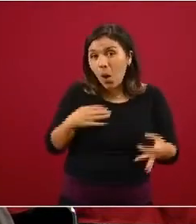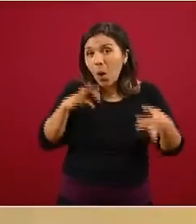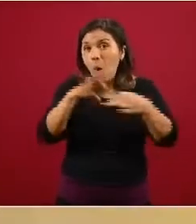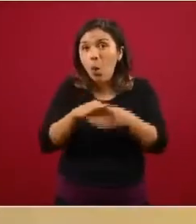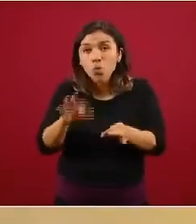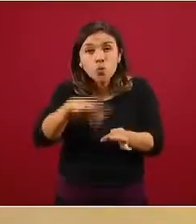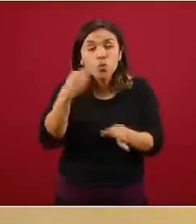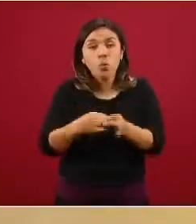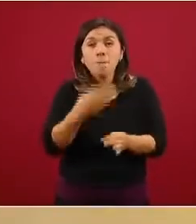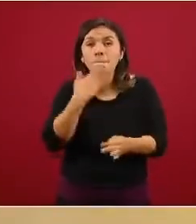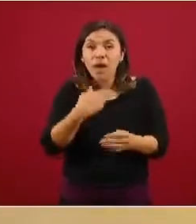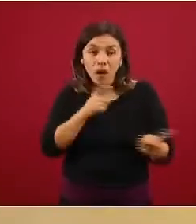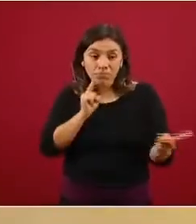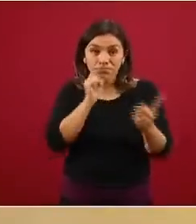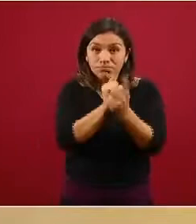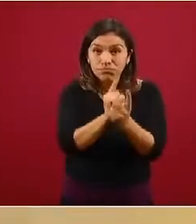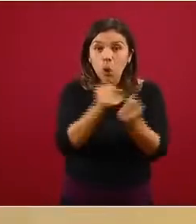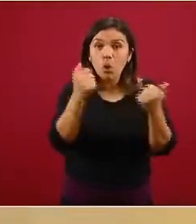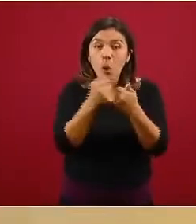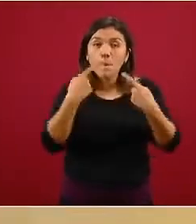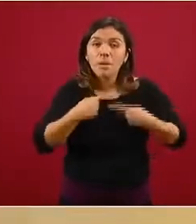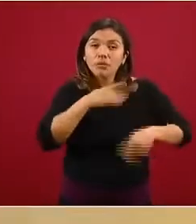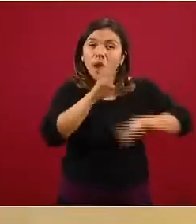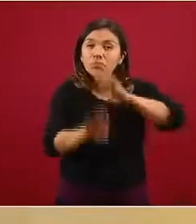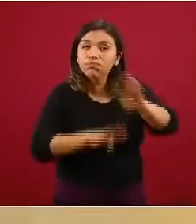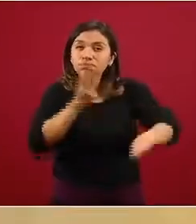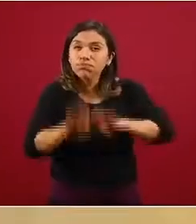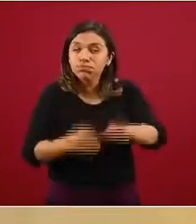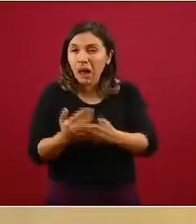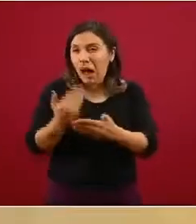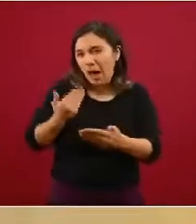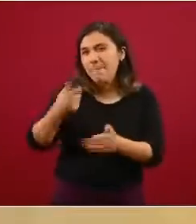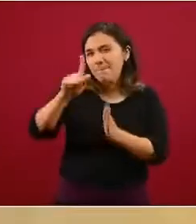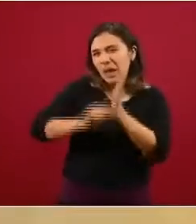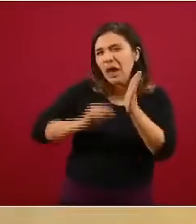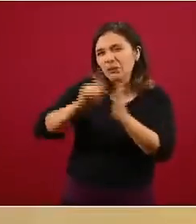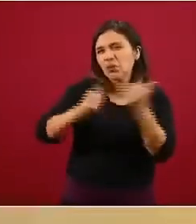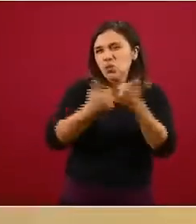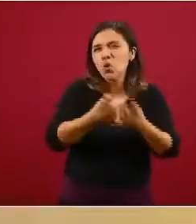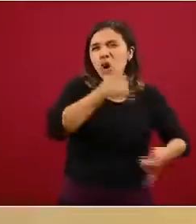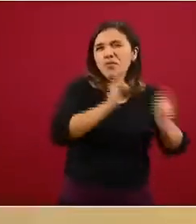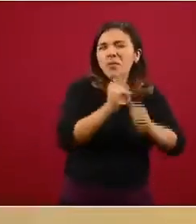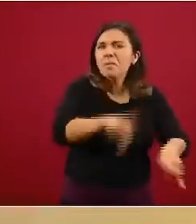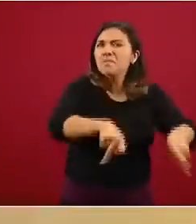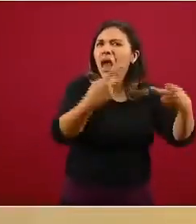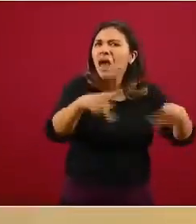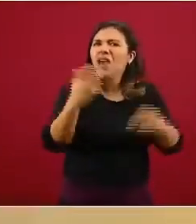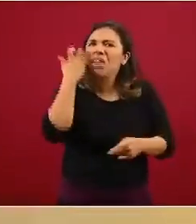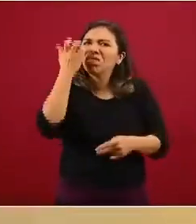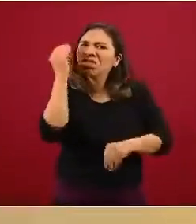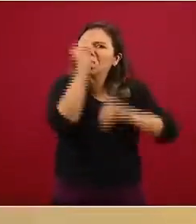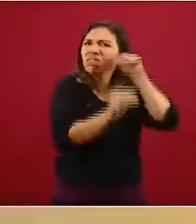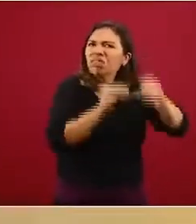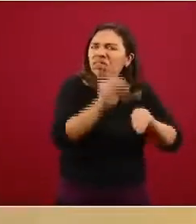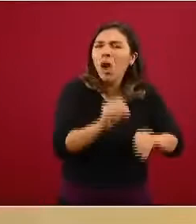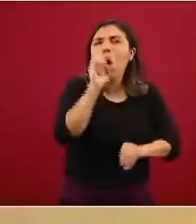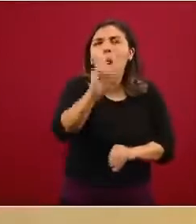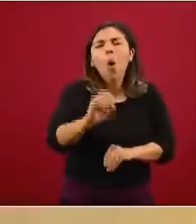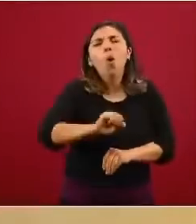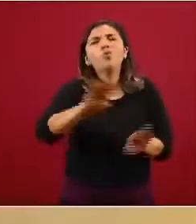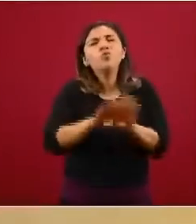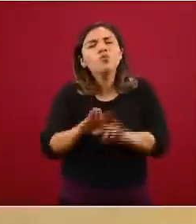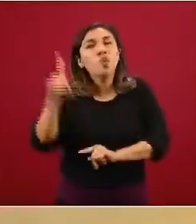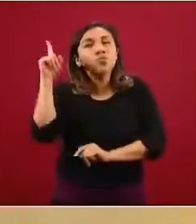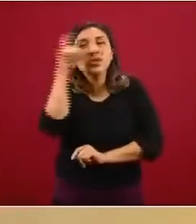relación totalmente directa entre las muertes que han habido durante los últimos meses por alcohol adulterado y la dificultad que hubo